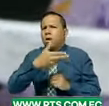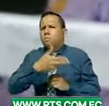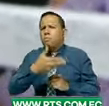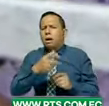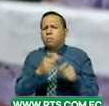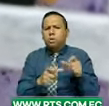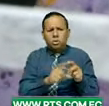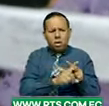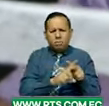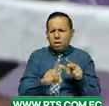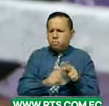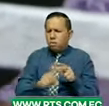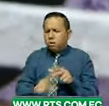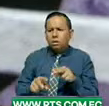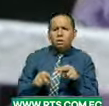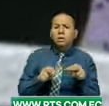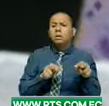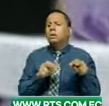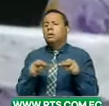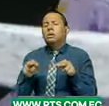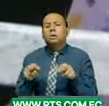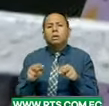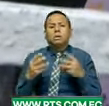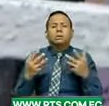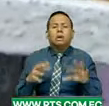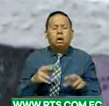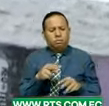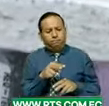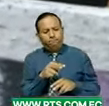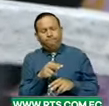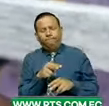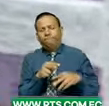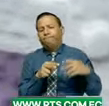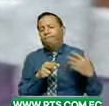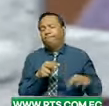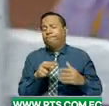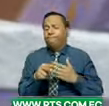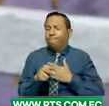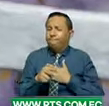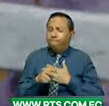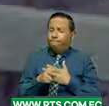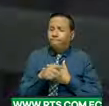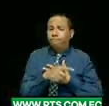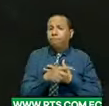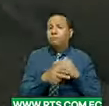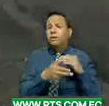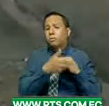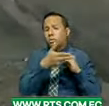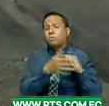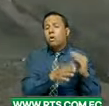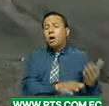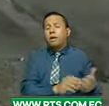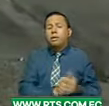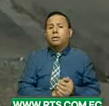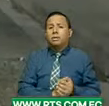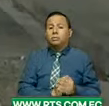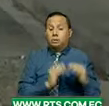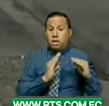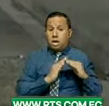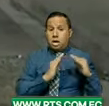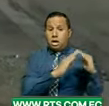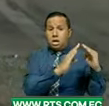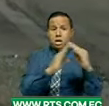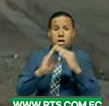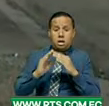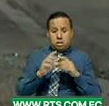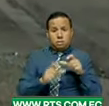personas que salieron todo a ver qué era que pasaba y ya nos encontramos con la desagradable noticia de lo que había sucedido. A los moradores de la Manzana 4 en